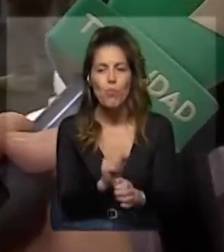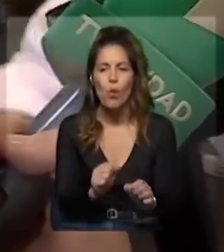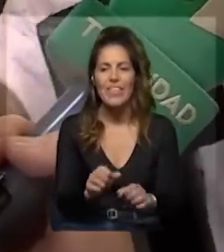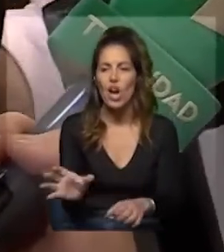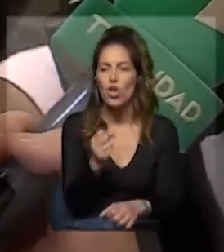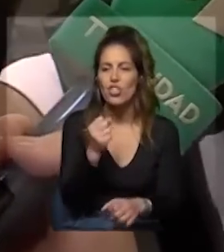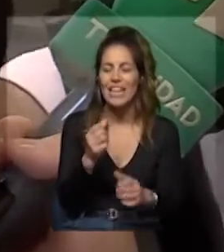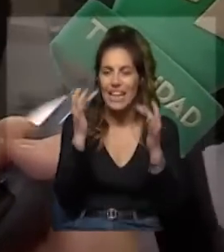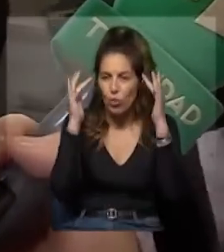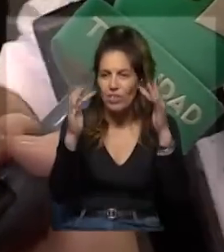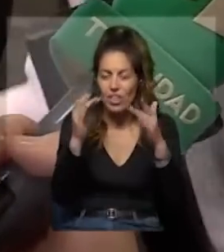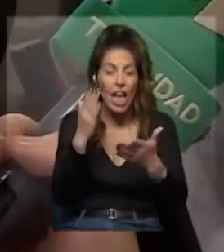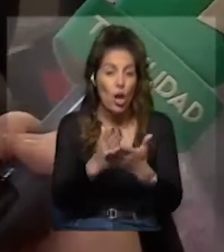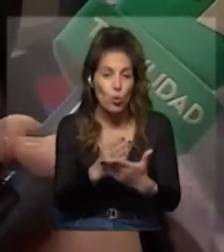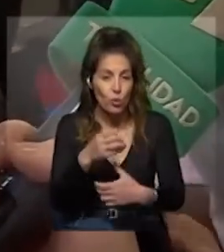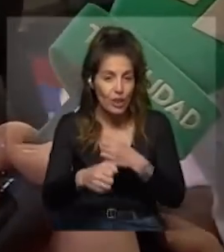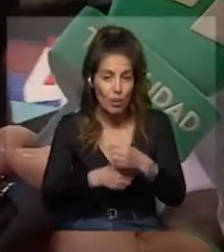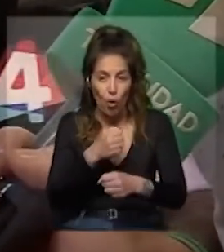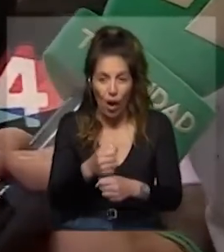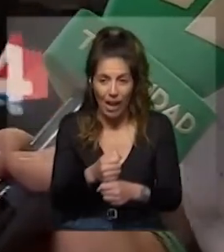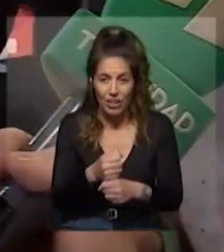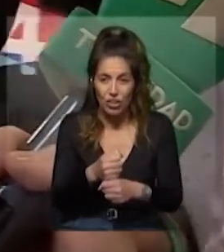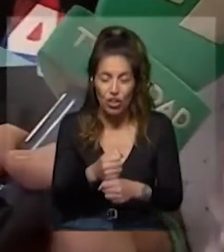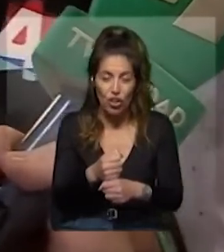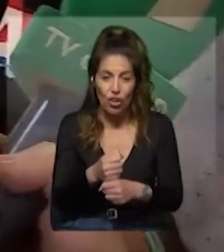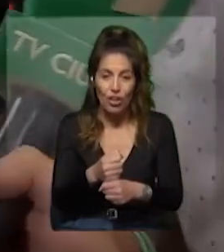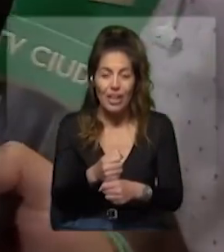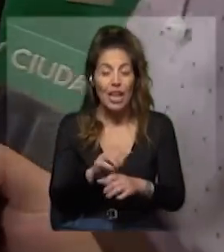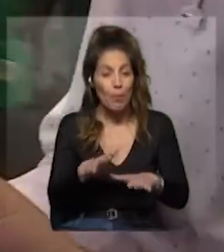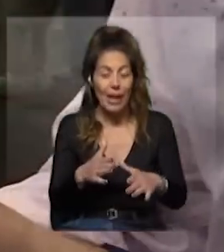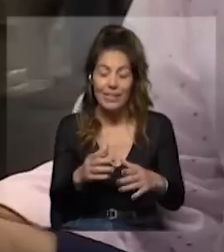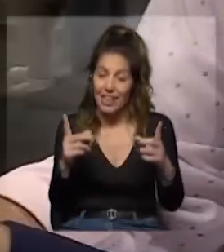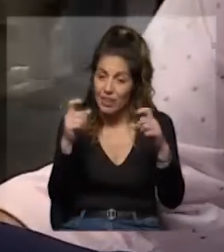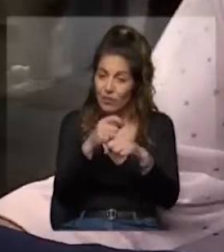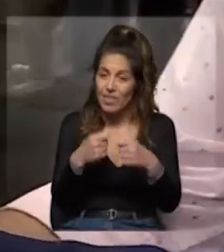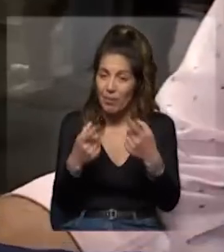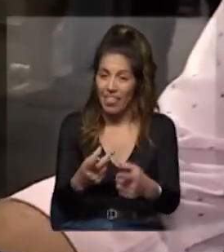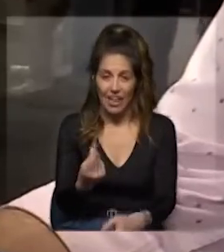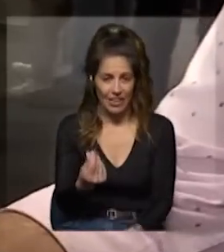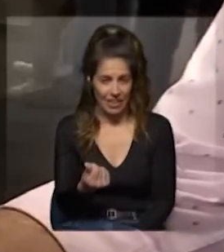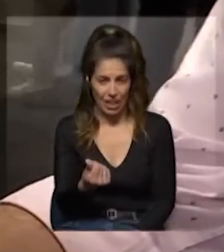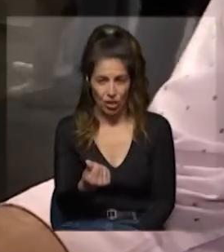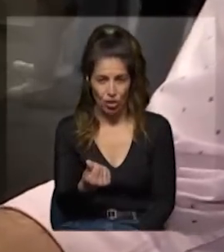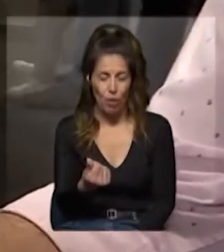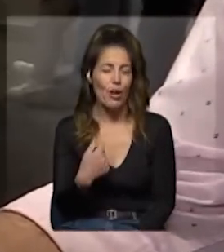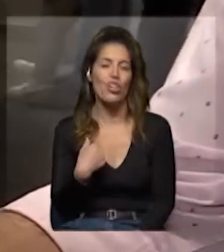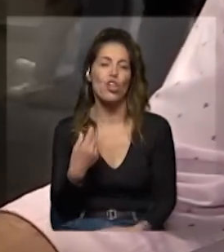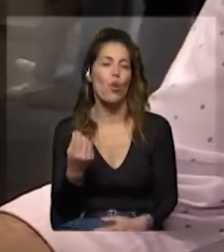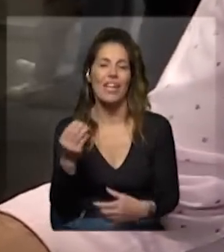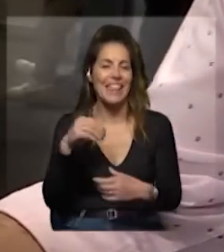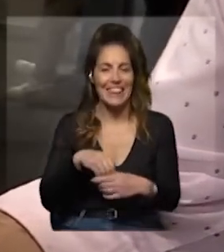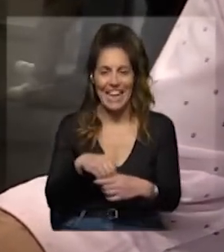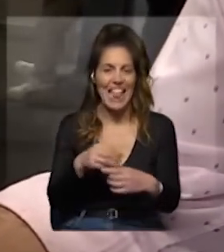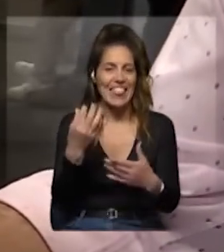último año en una por lo menos rendición que parece bastante compleja para poder dar más dinero Bueno yo no voy a entrar en el detalle de la